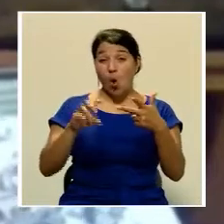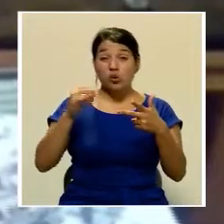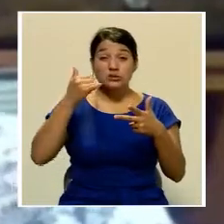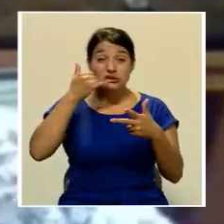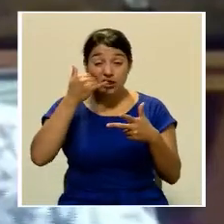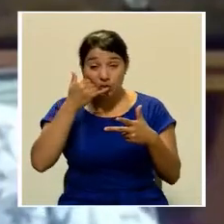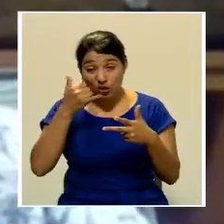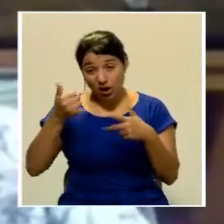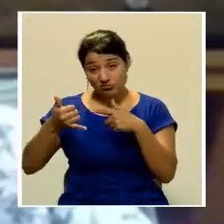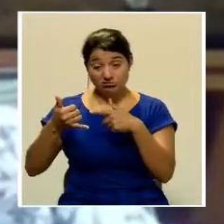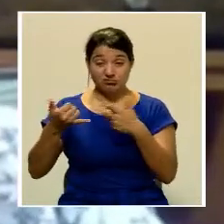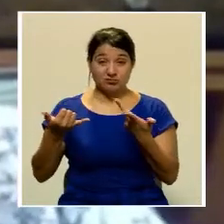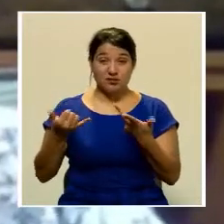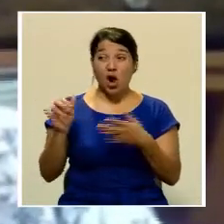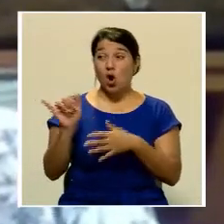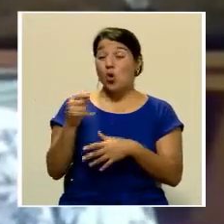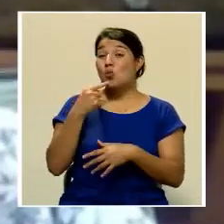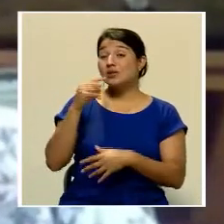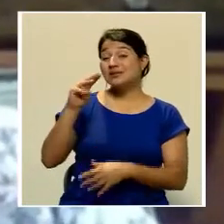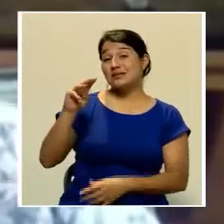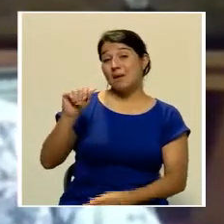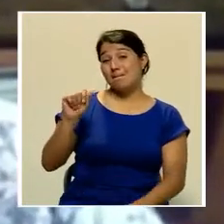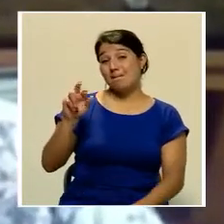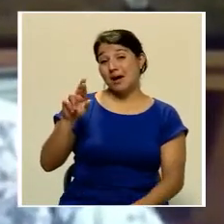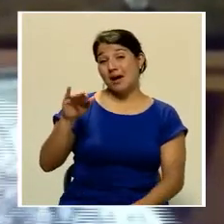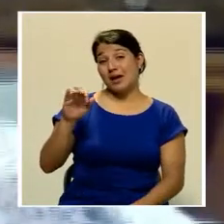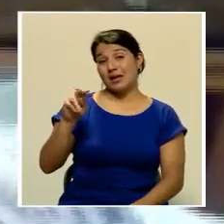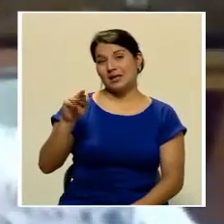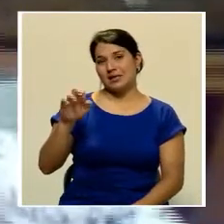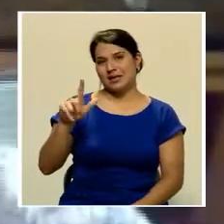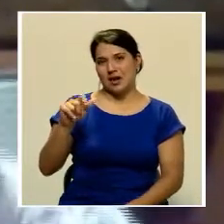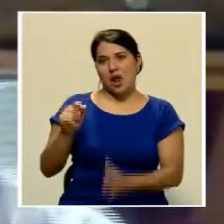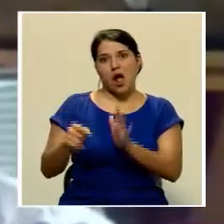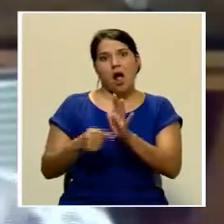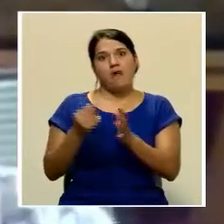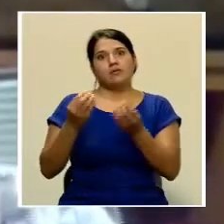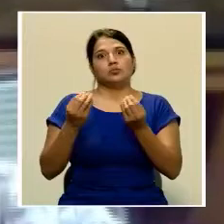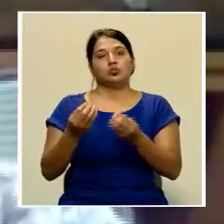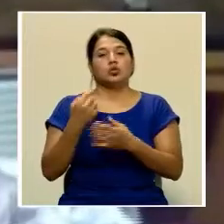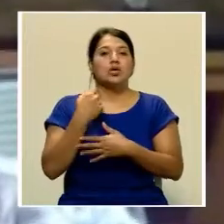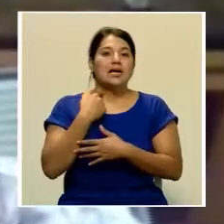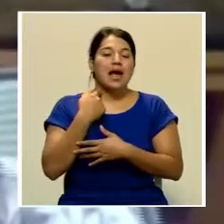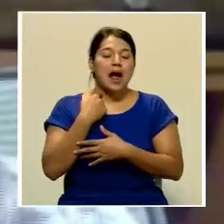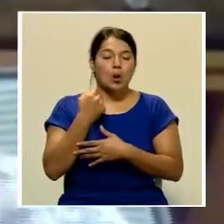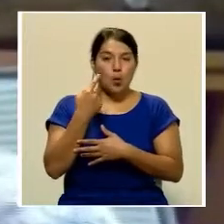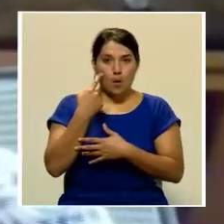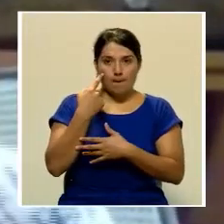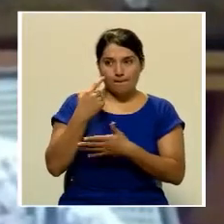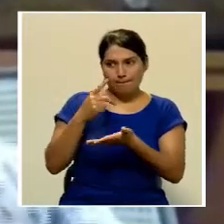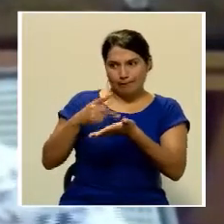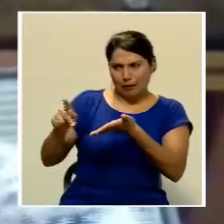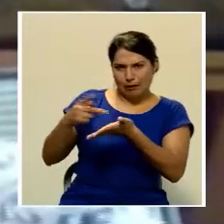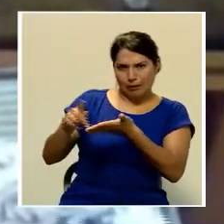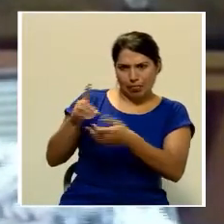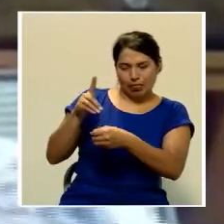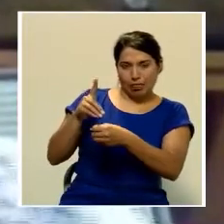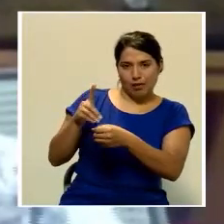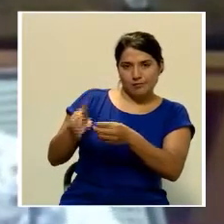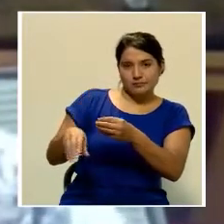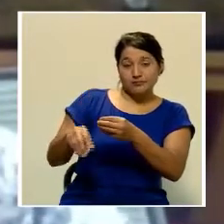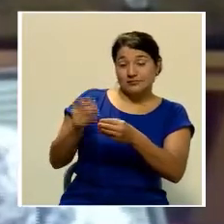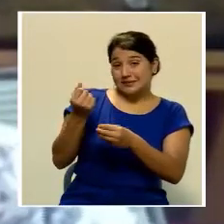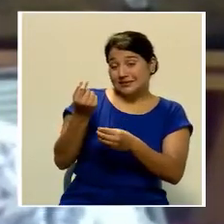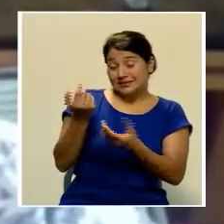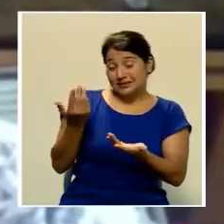cual, como doña María Elena dice, es muy caro, digamos, para el bolsillo, se lleva una gran parte